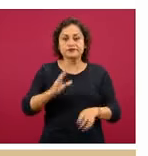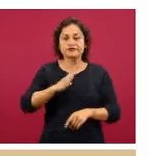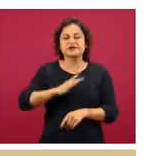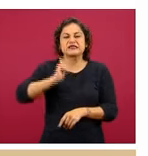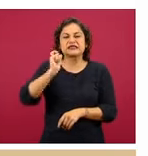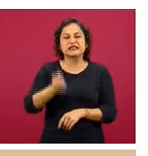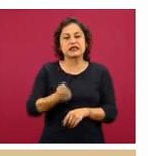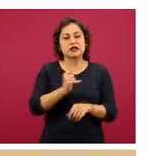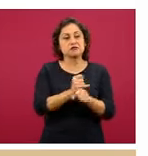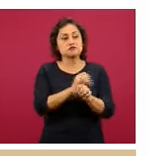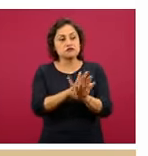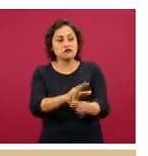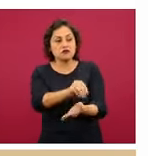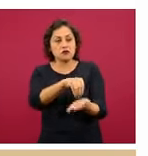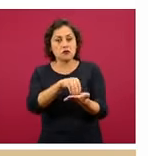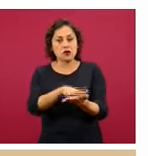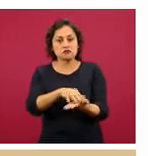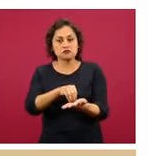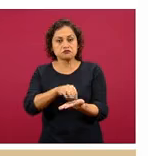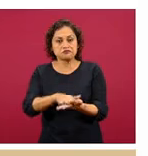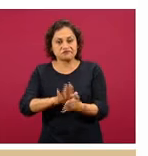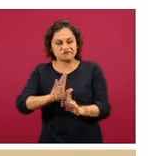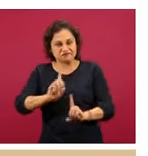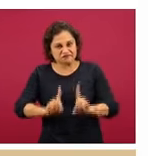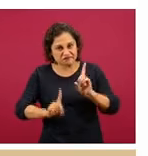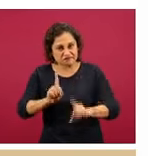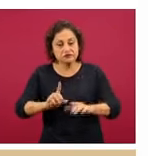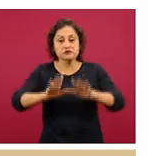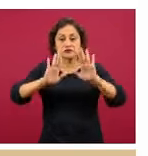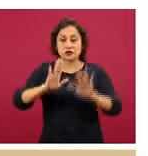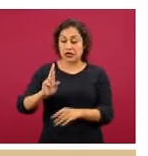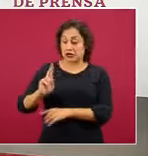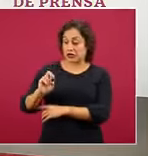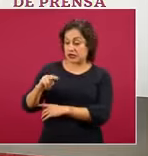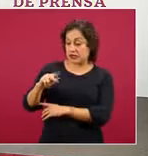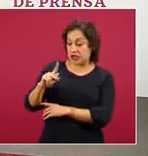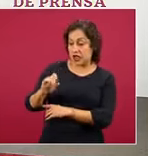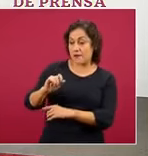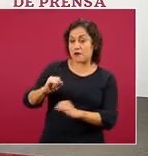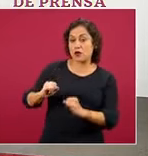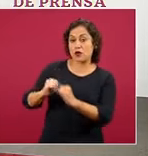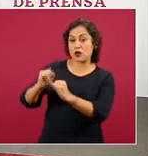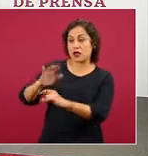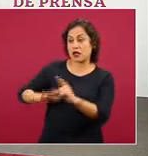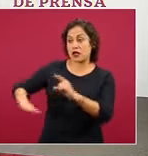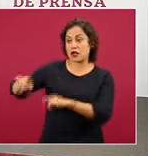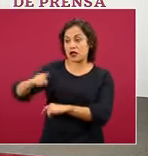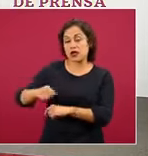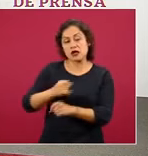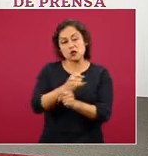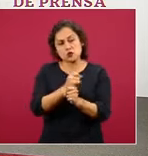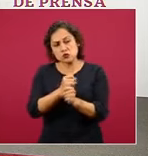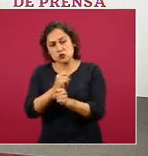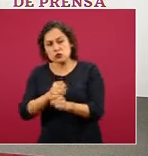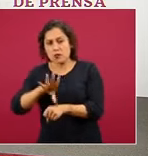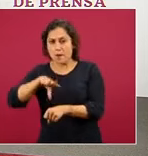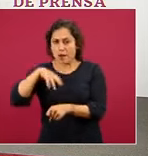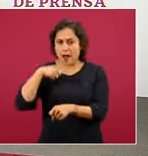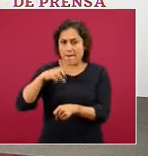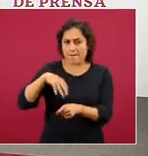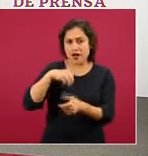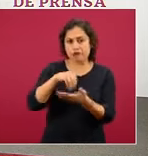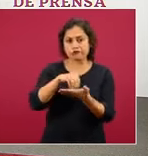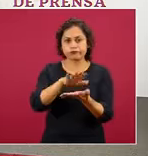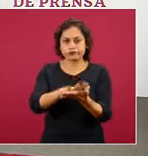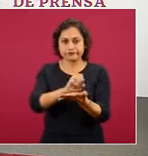subregistro que puede haber, ¿no? Creo que el esfuerzo que ha hecho RENAPO y cada una de las entidades para tener un registro más